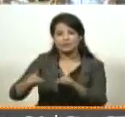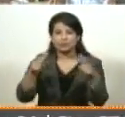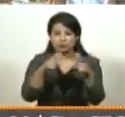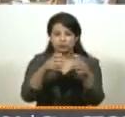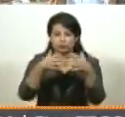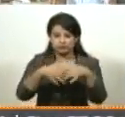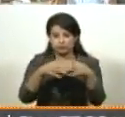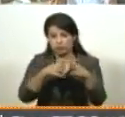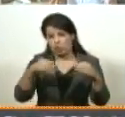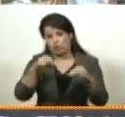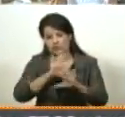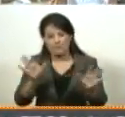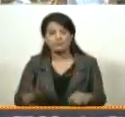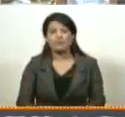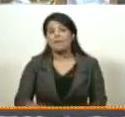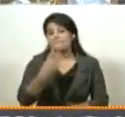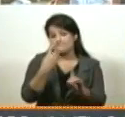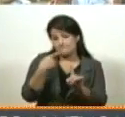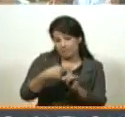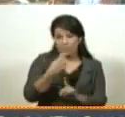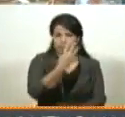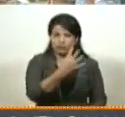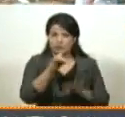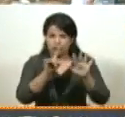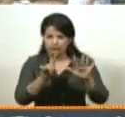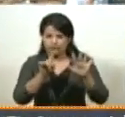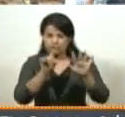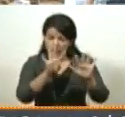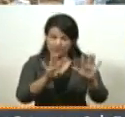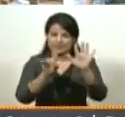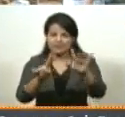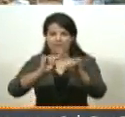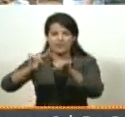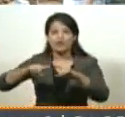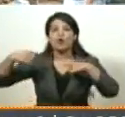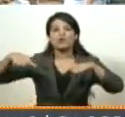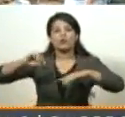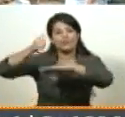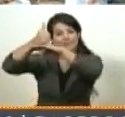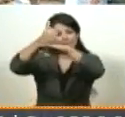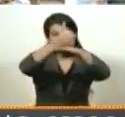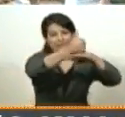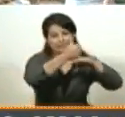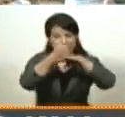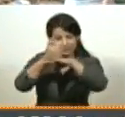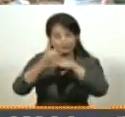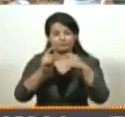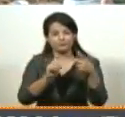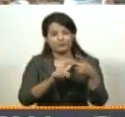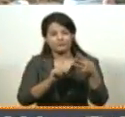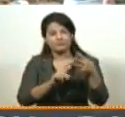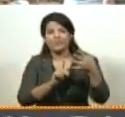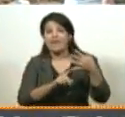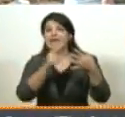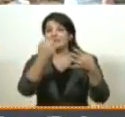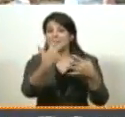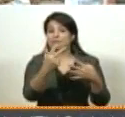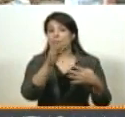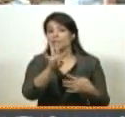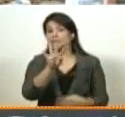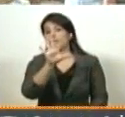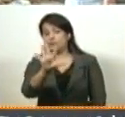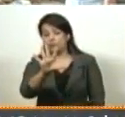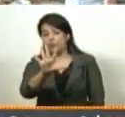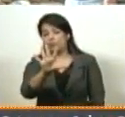Tenemos activados 496 coordinadores de centros de votación. Tenemos 345